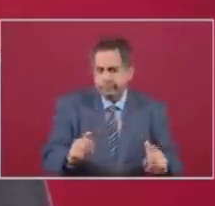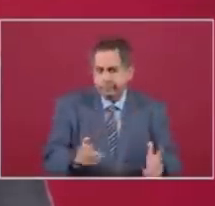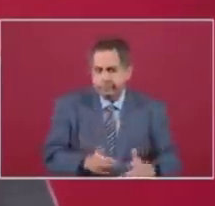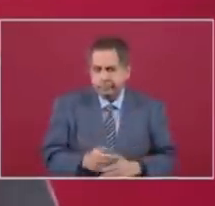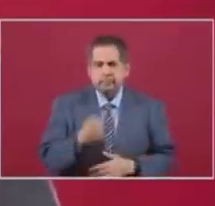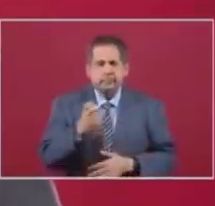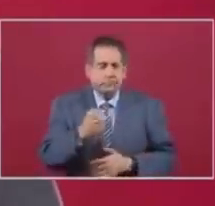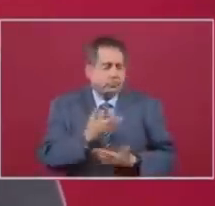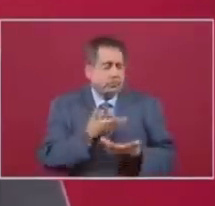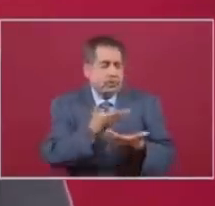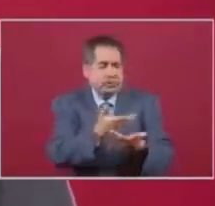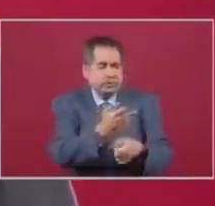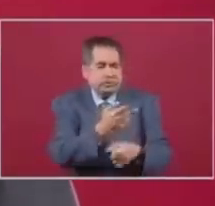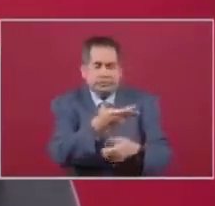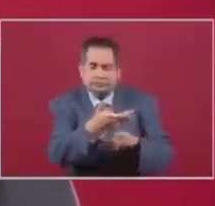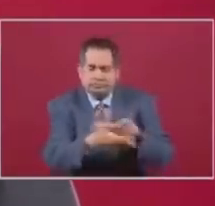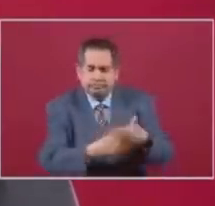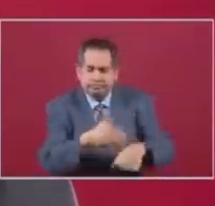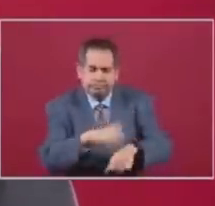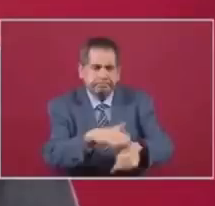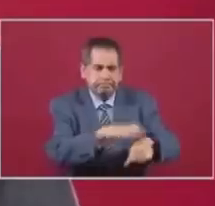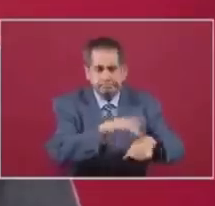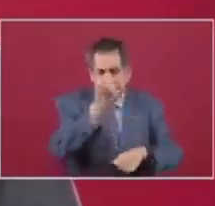A eso convoco,